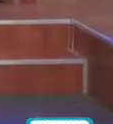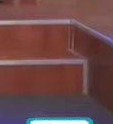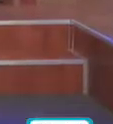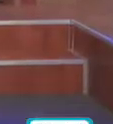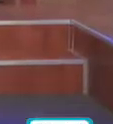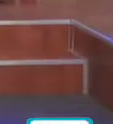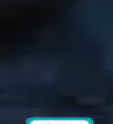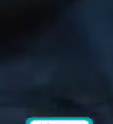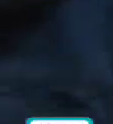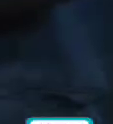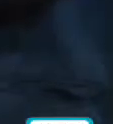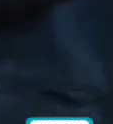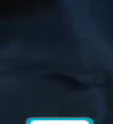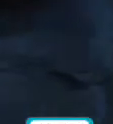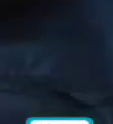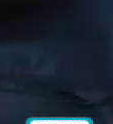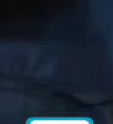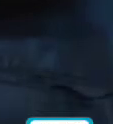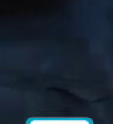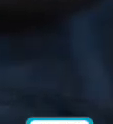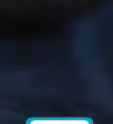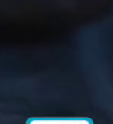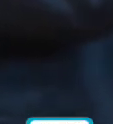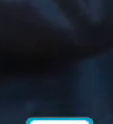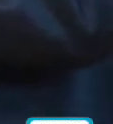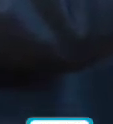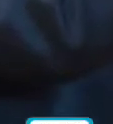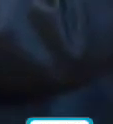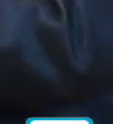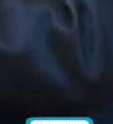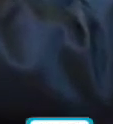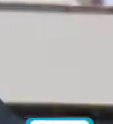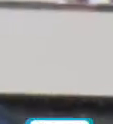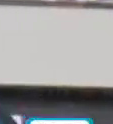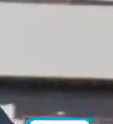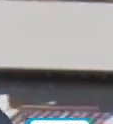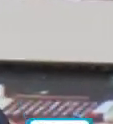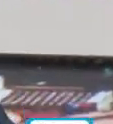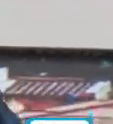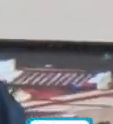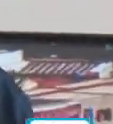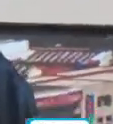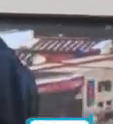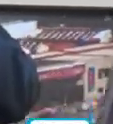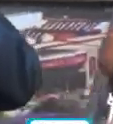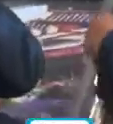de Santa Bárbara, California, y también por ahí para Sonido Gasper.